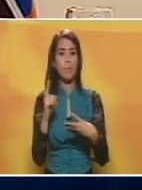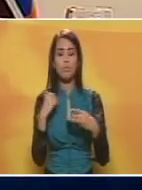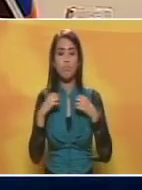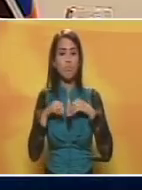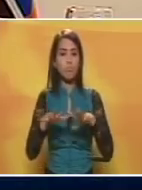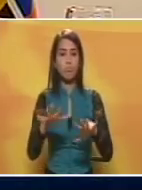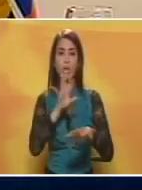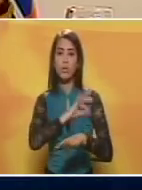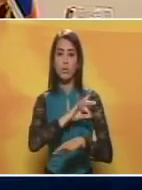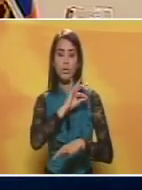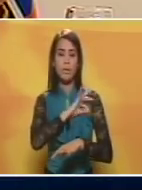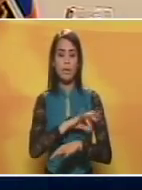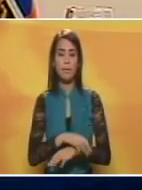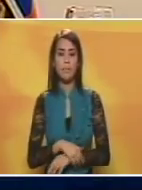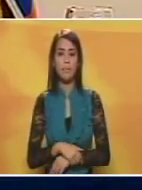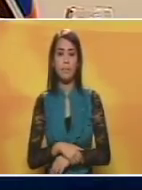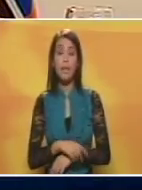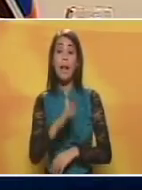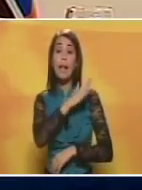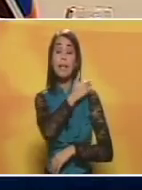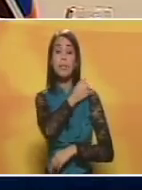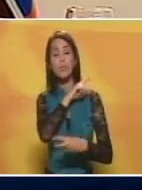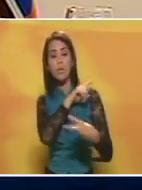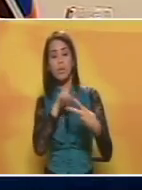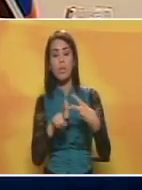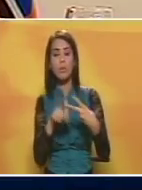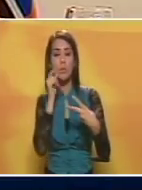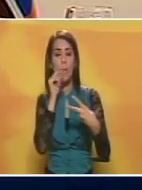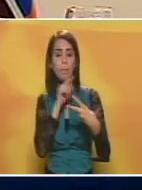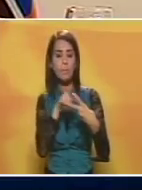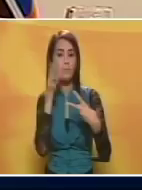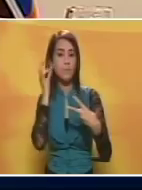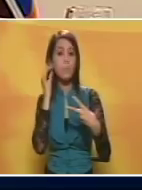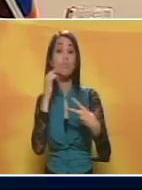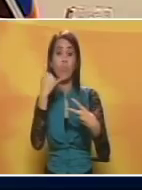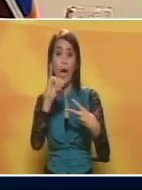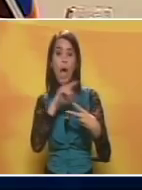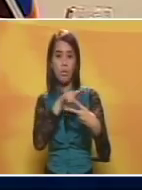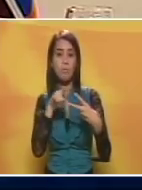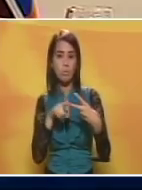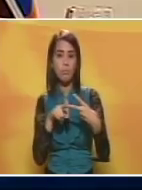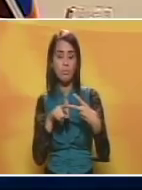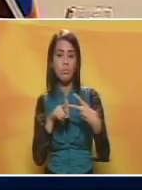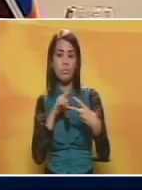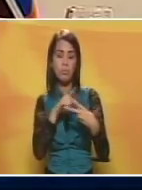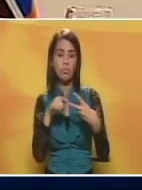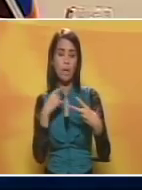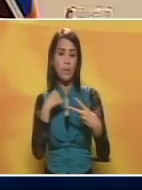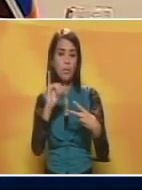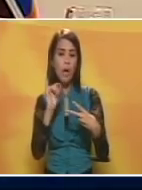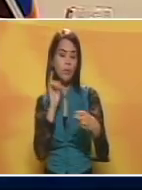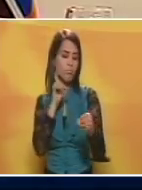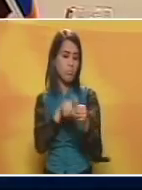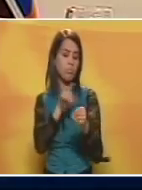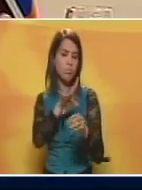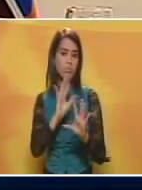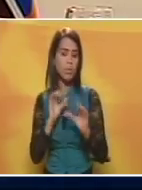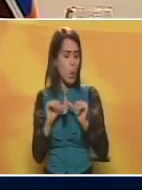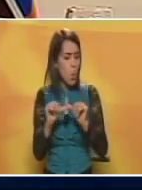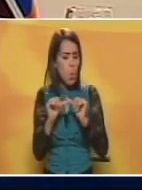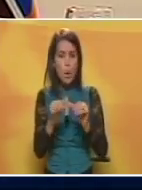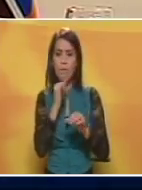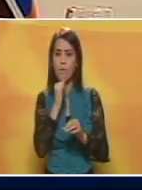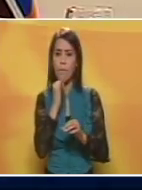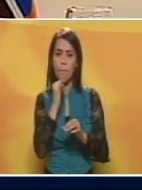sociales. La rectora Tania de Amelio y el rector Luis Emilio Rondón sí tienen, son sus cuentas oficiales y ellos permanentemente están